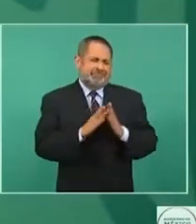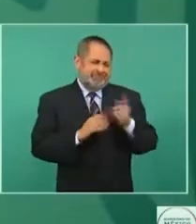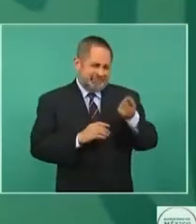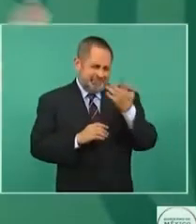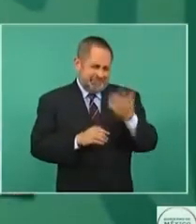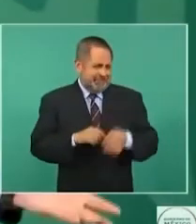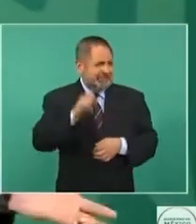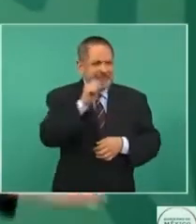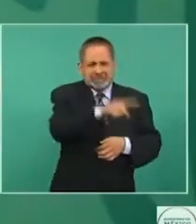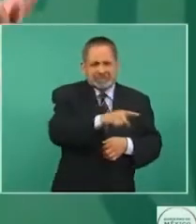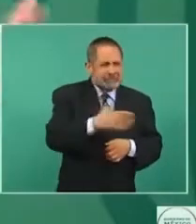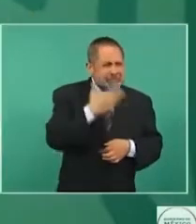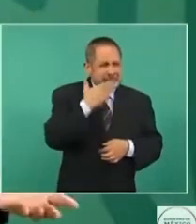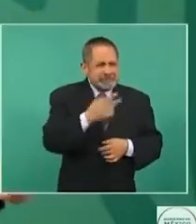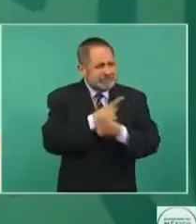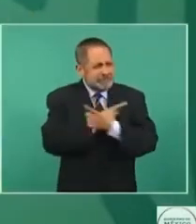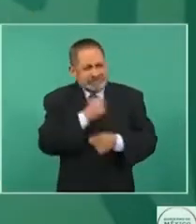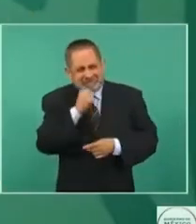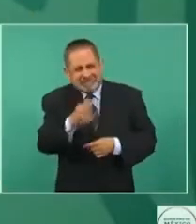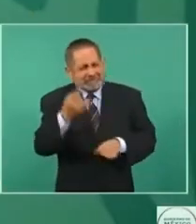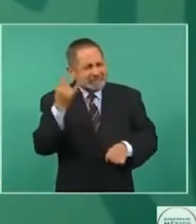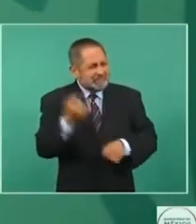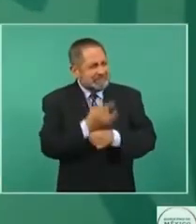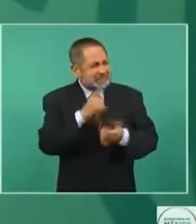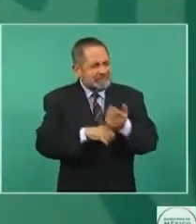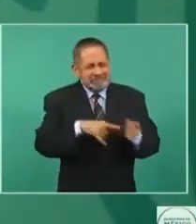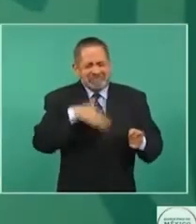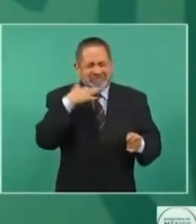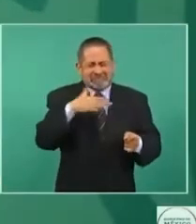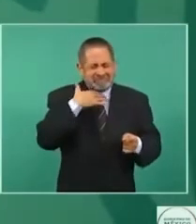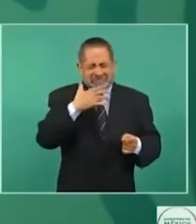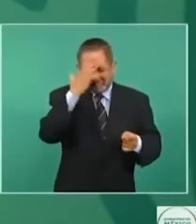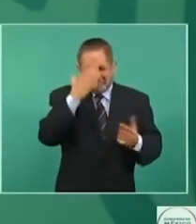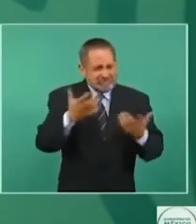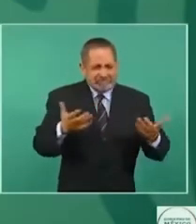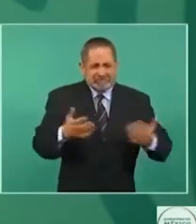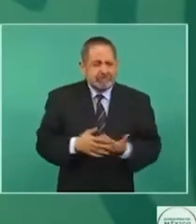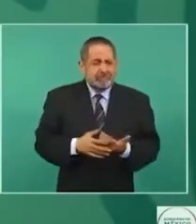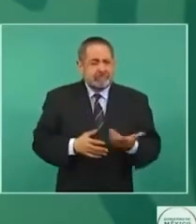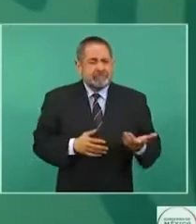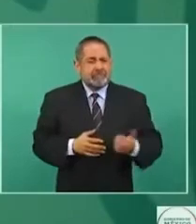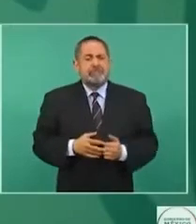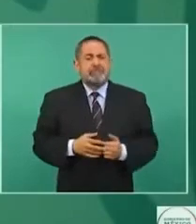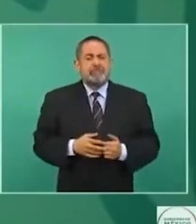Si es inmoral lo que están haciendo, ¿cómo van